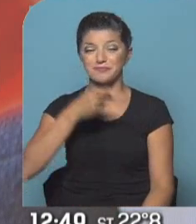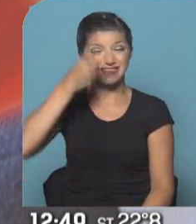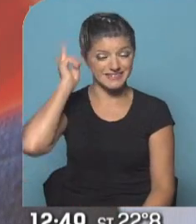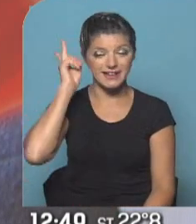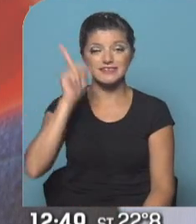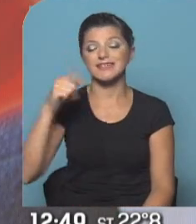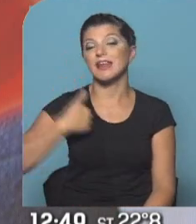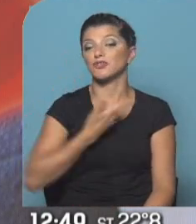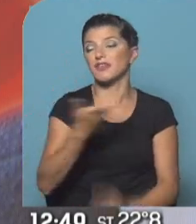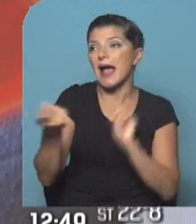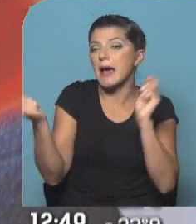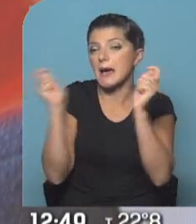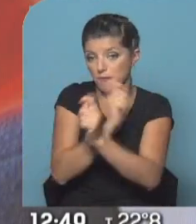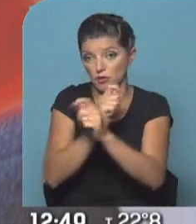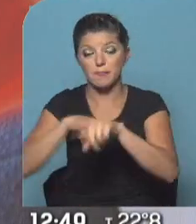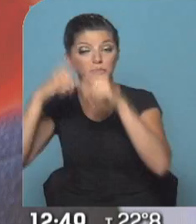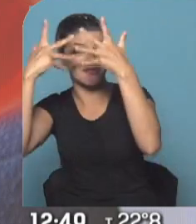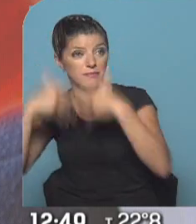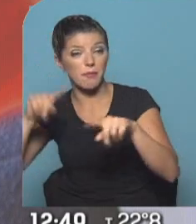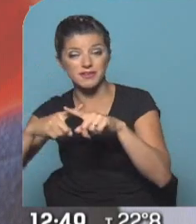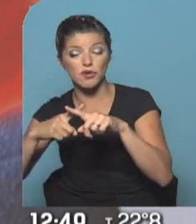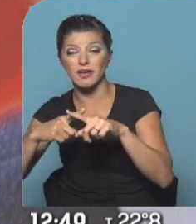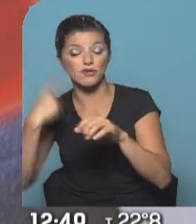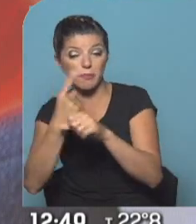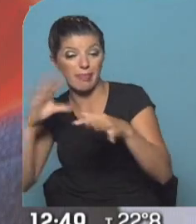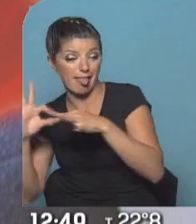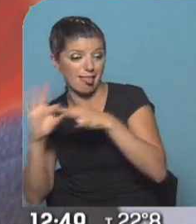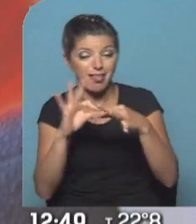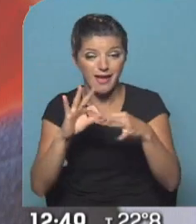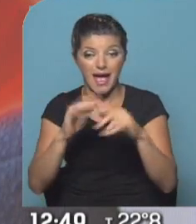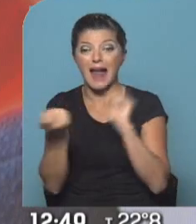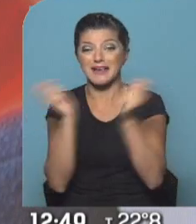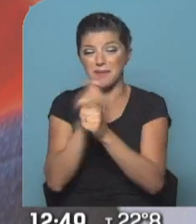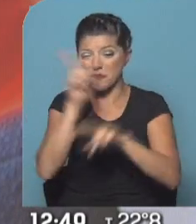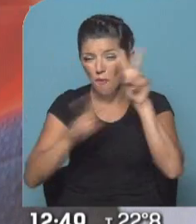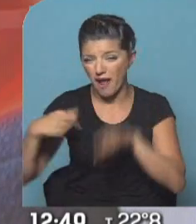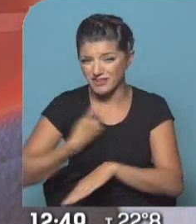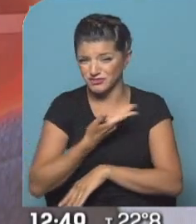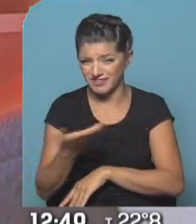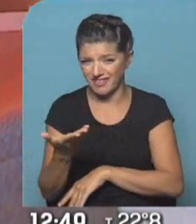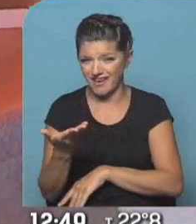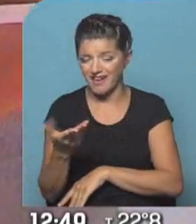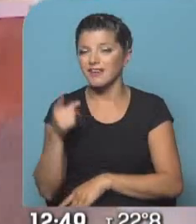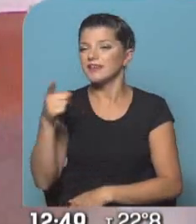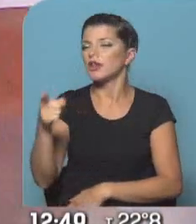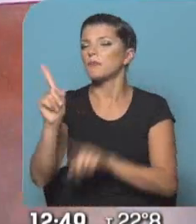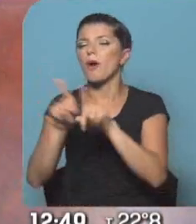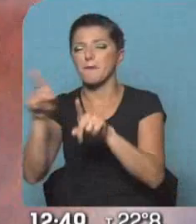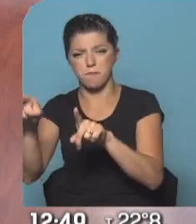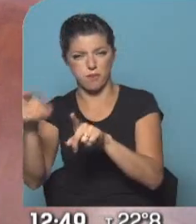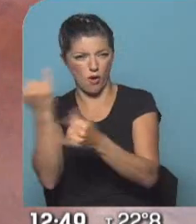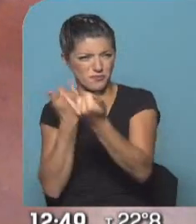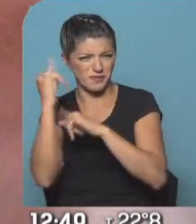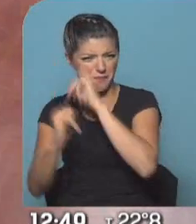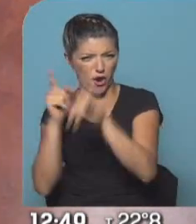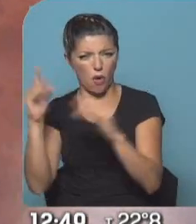de la sociedad y un sistema político que no puede tramitar esa demanda de cambio. Y eso se expresa en lo que decía Jorge recién, que es una baja participación electoral. Hablamos en este